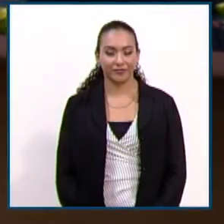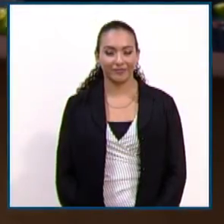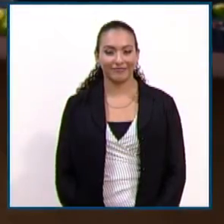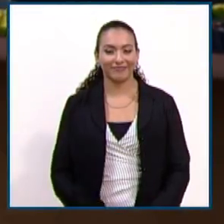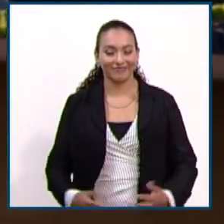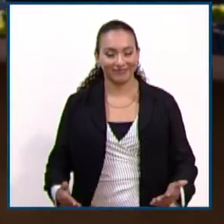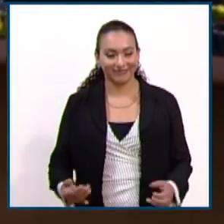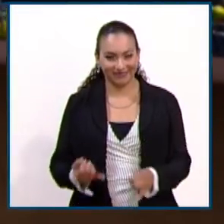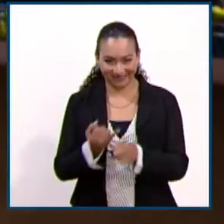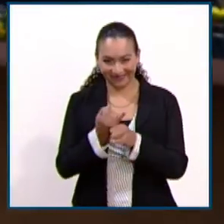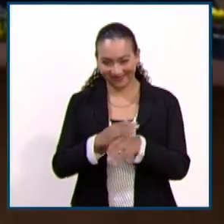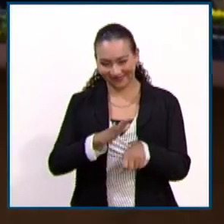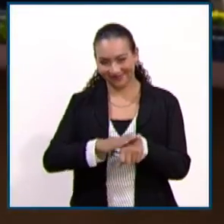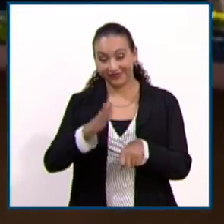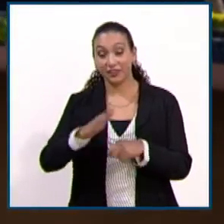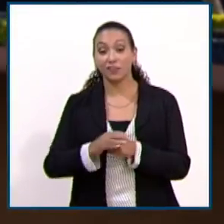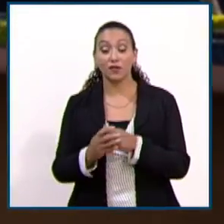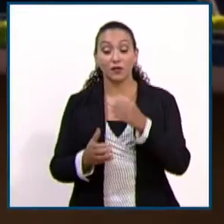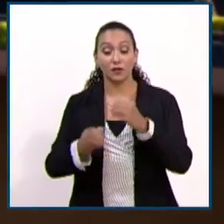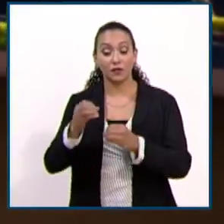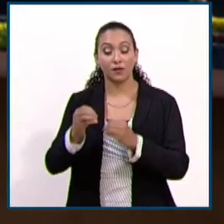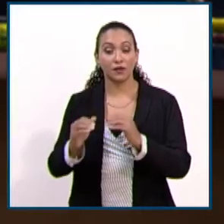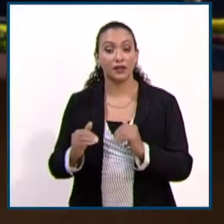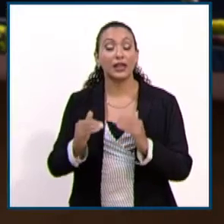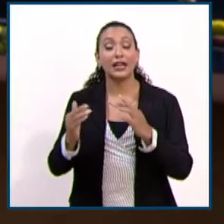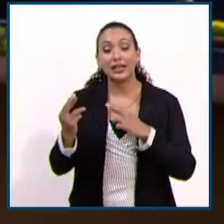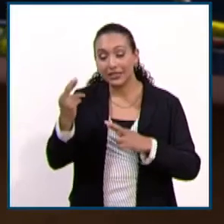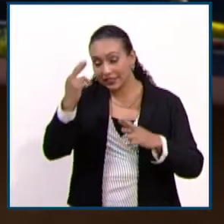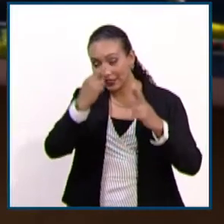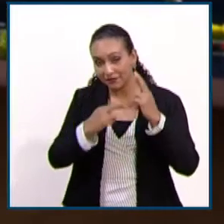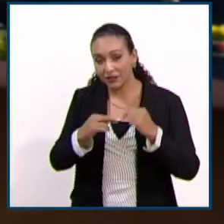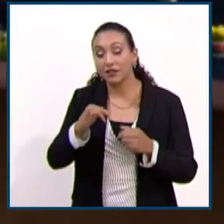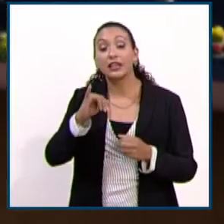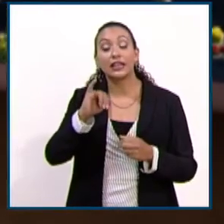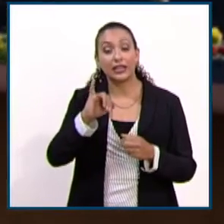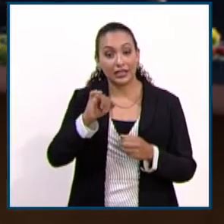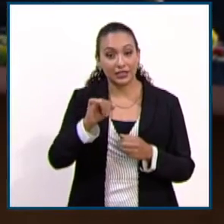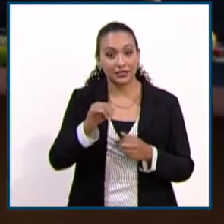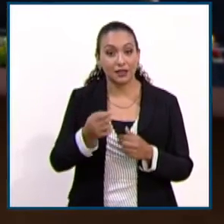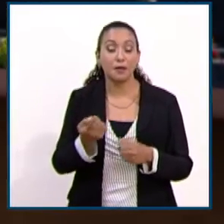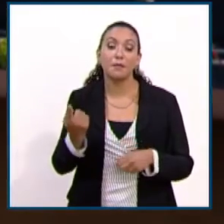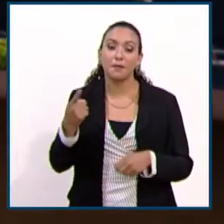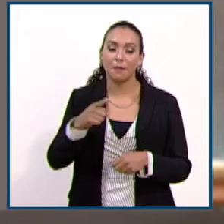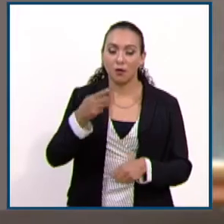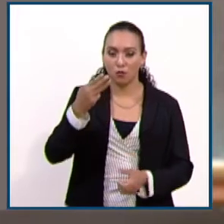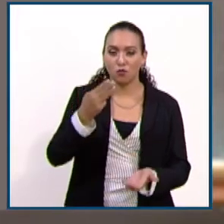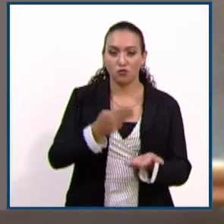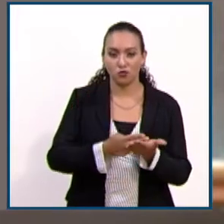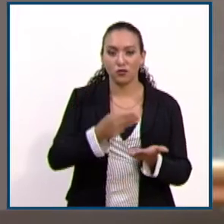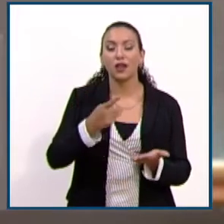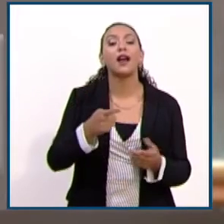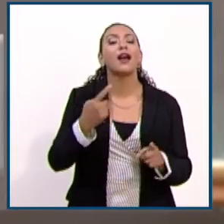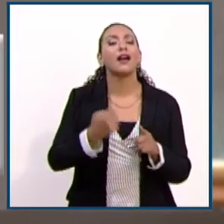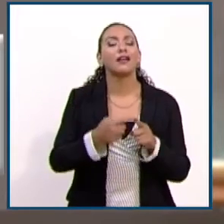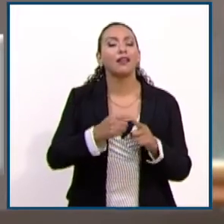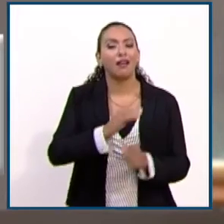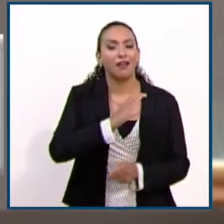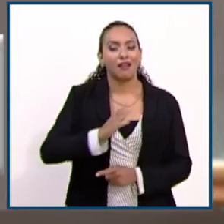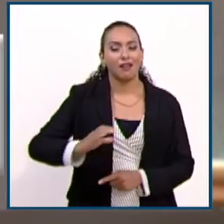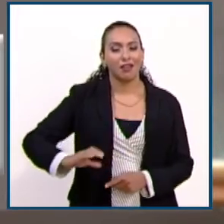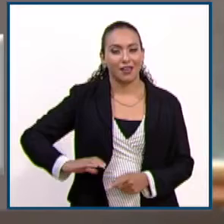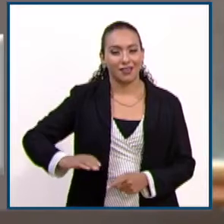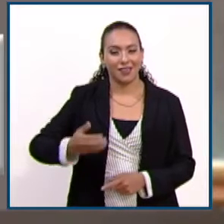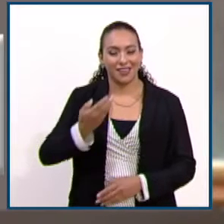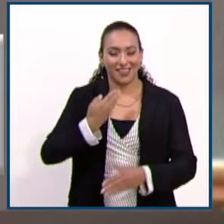Y en más información, la Sala Superior confirmó la sanción que impuso a la Sala Regional Especializada a la candidata